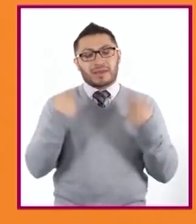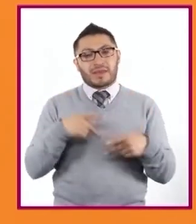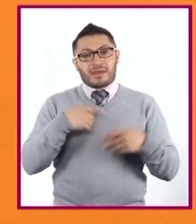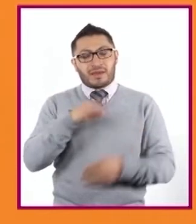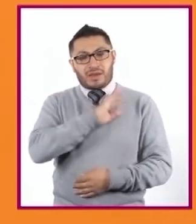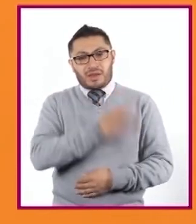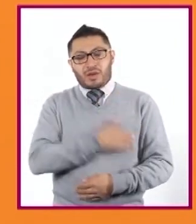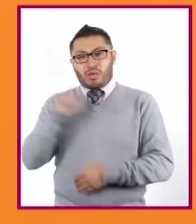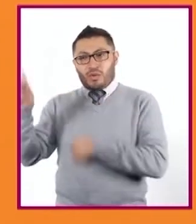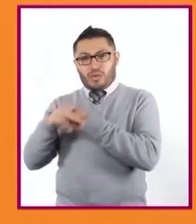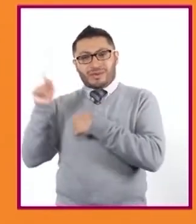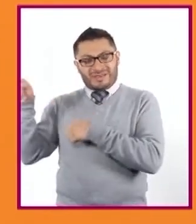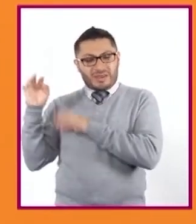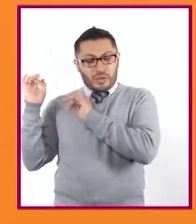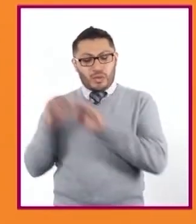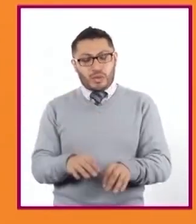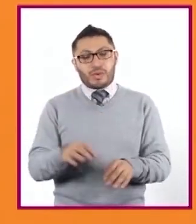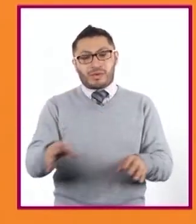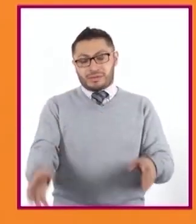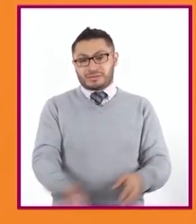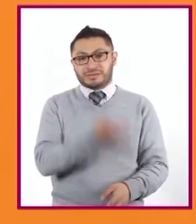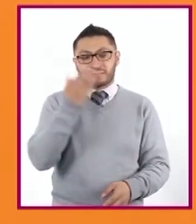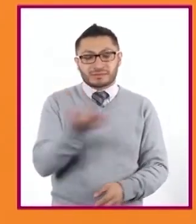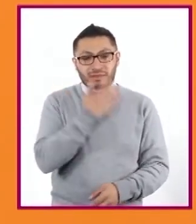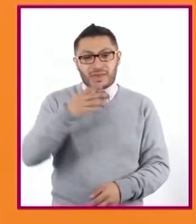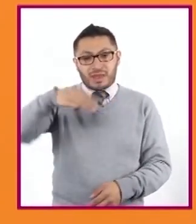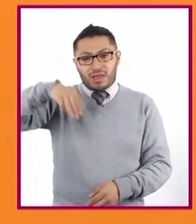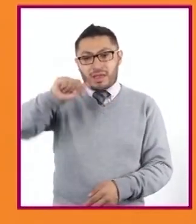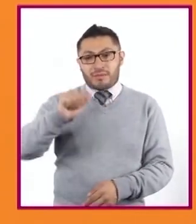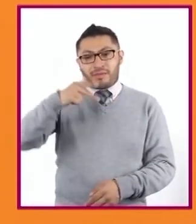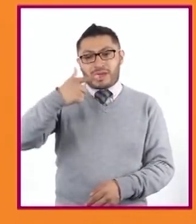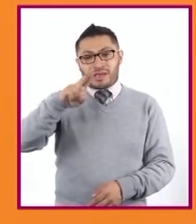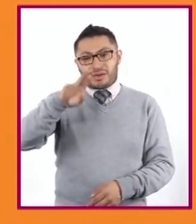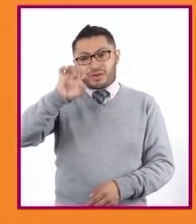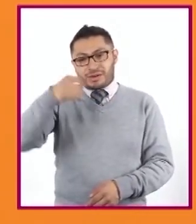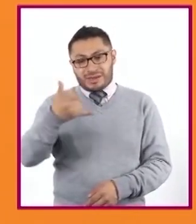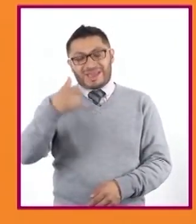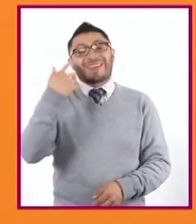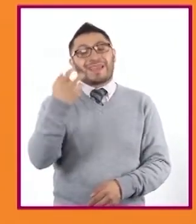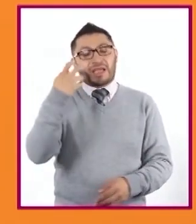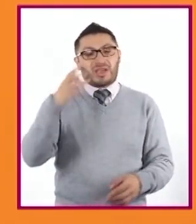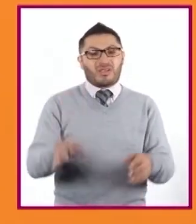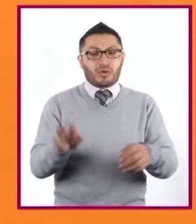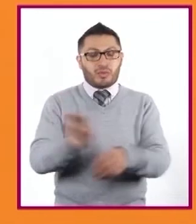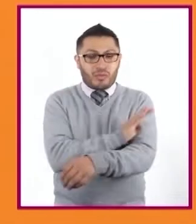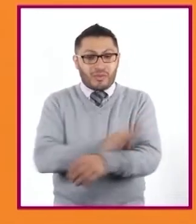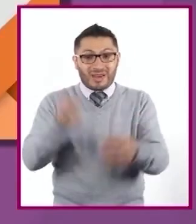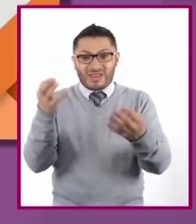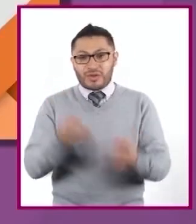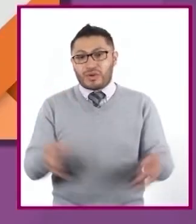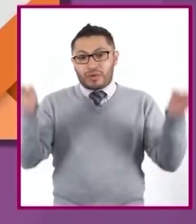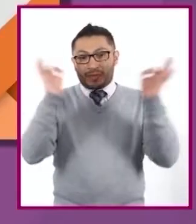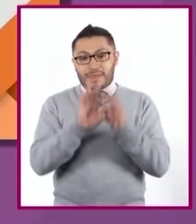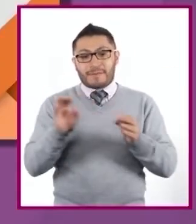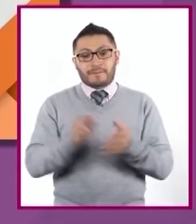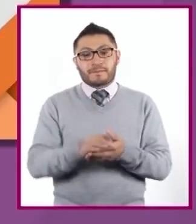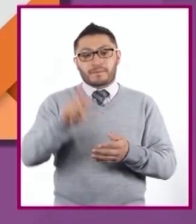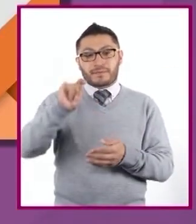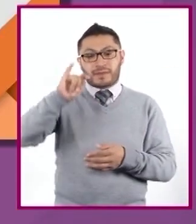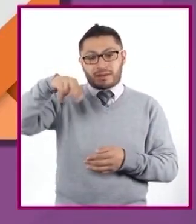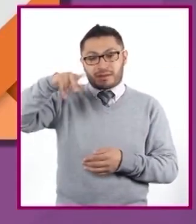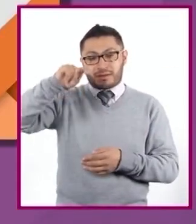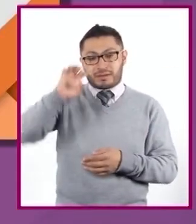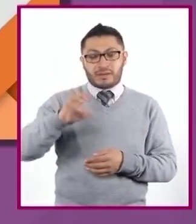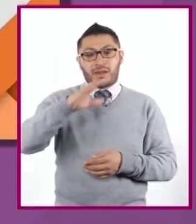conquistadores adoptaron el cultivo del maguey y la producción de uno de los bienes de exportación más importantes, el tinte carmín,